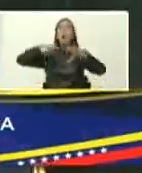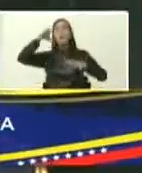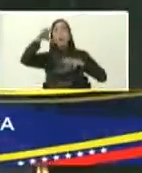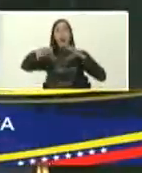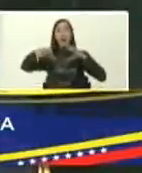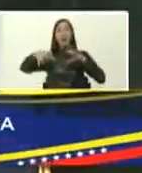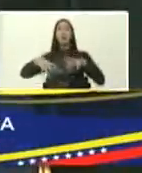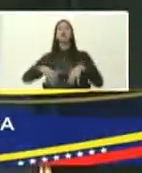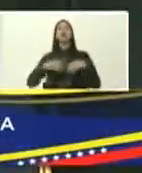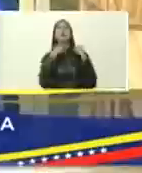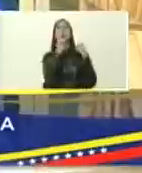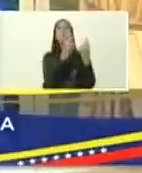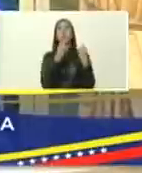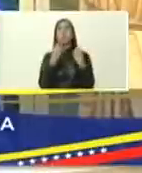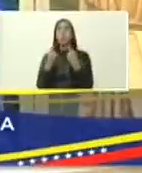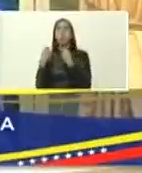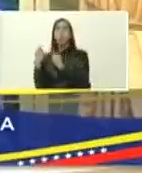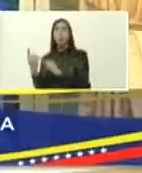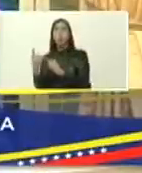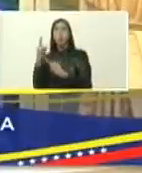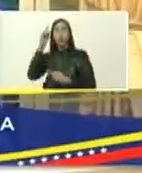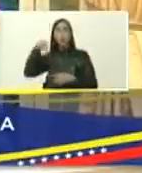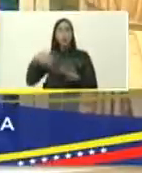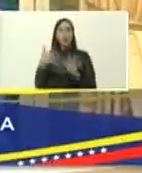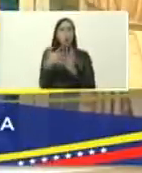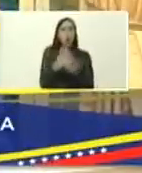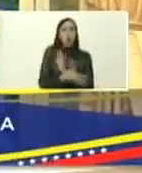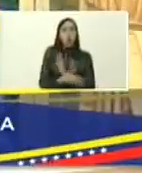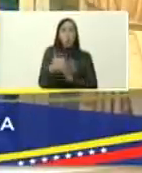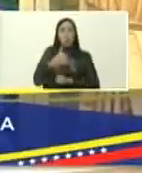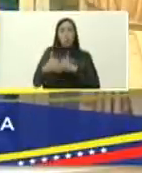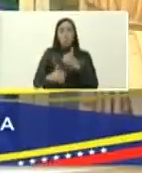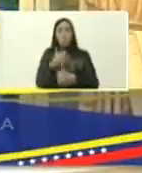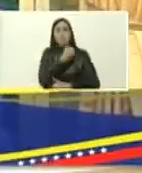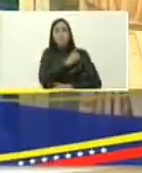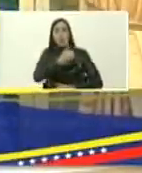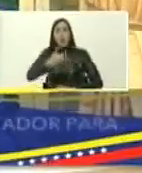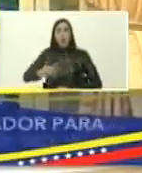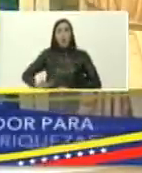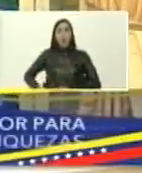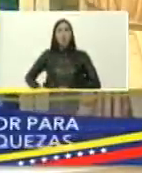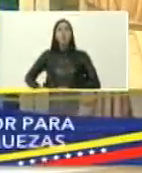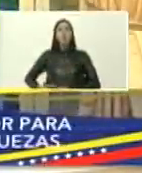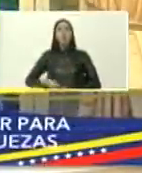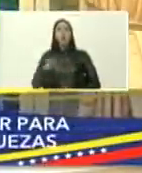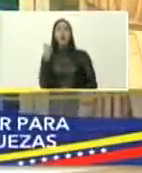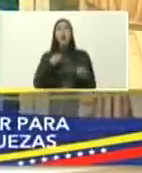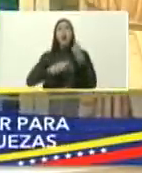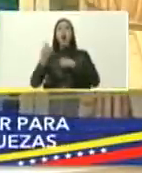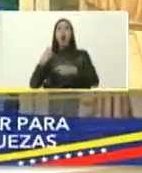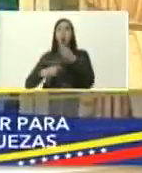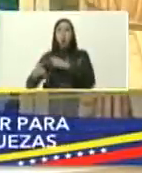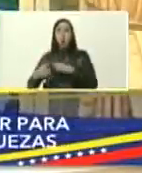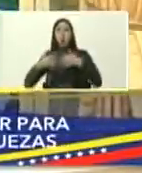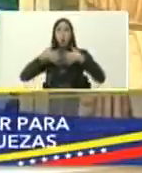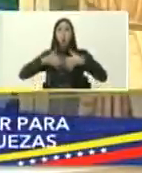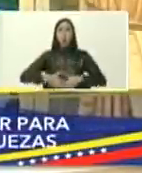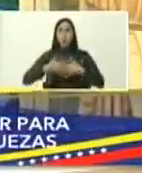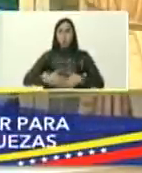Exportación. Y Alejandro Márquez, vicepresidente de la Asociación de